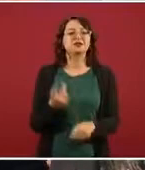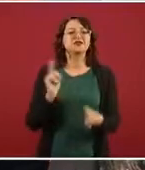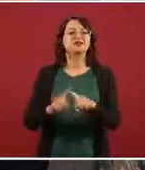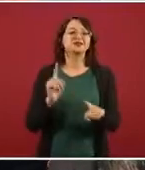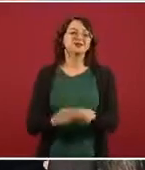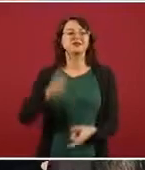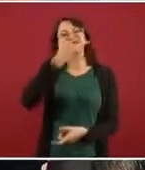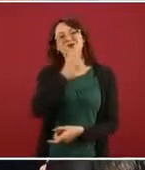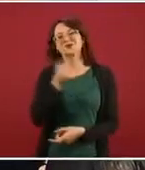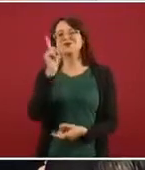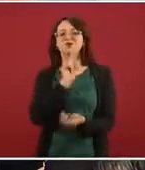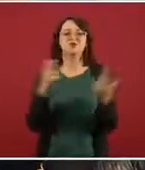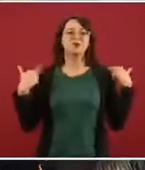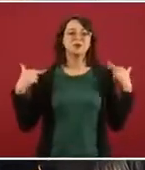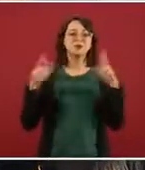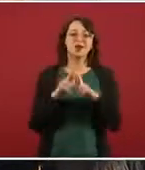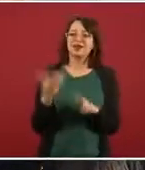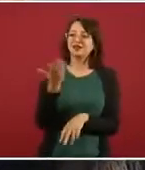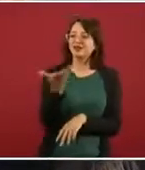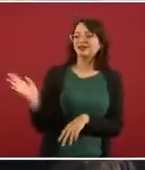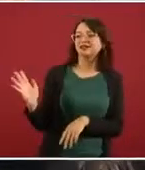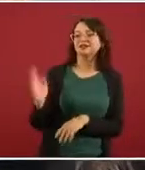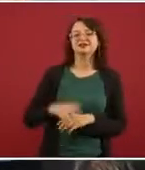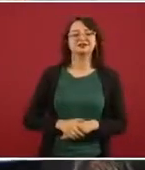maestra, el maestro.